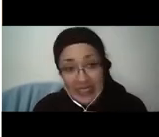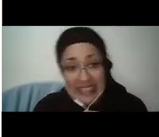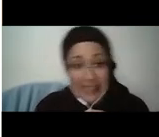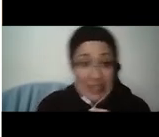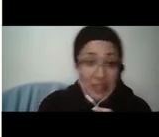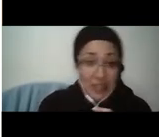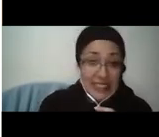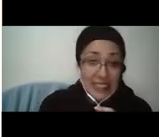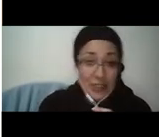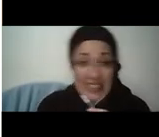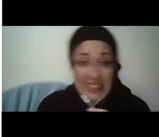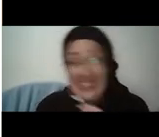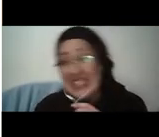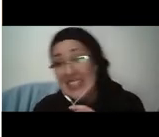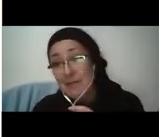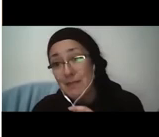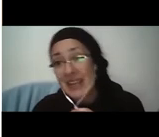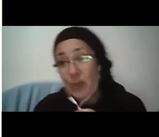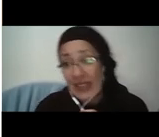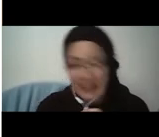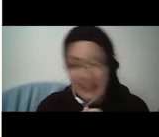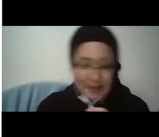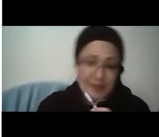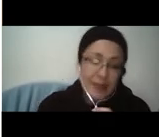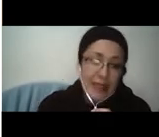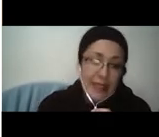indica 3.966 megawatts,